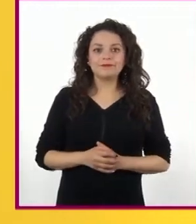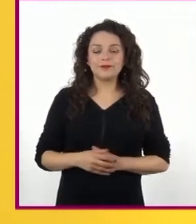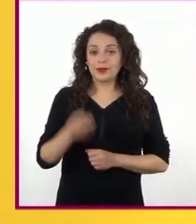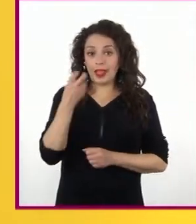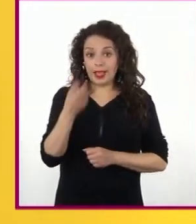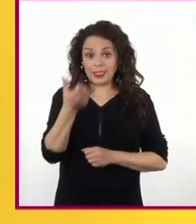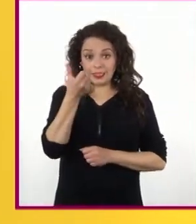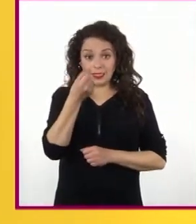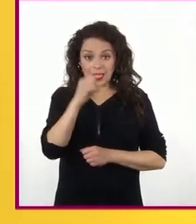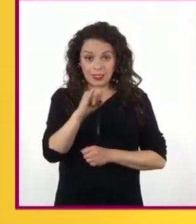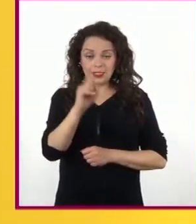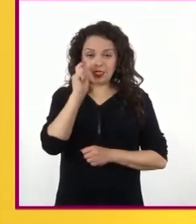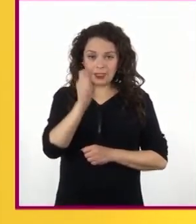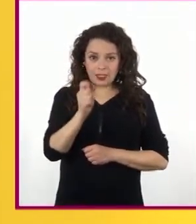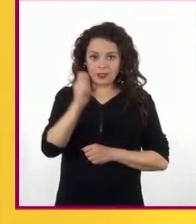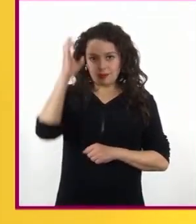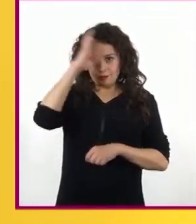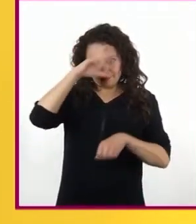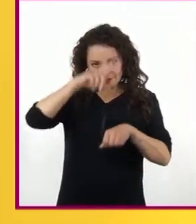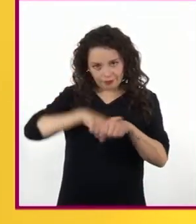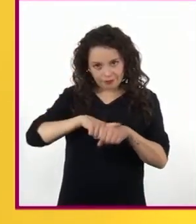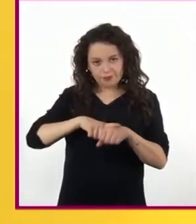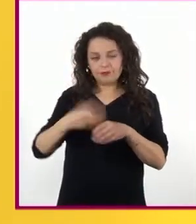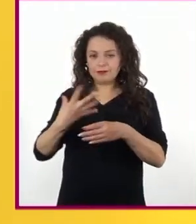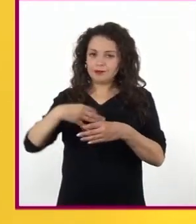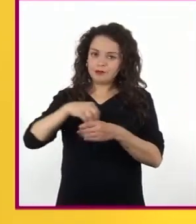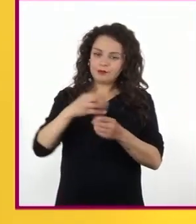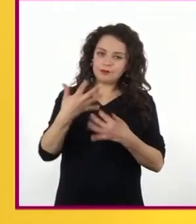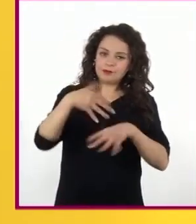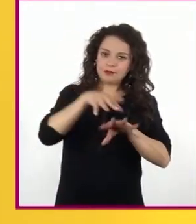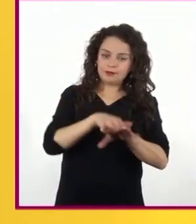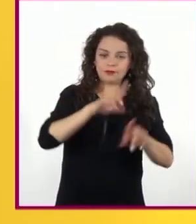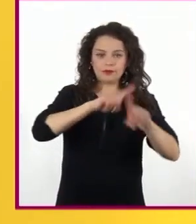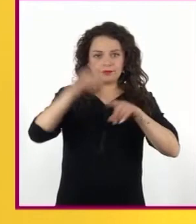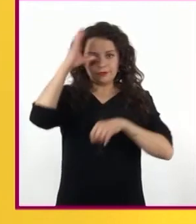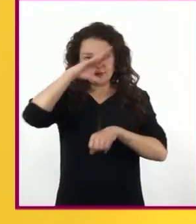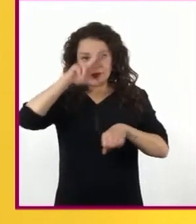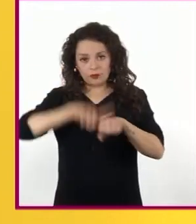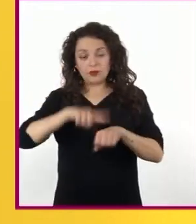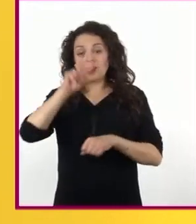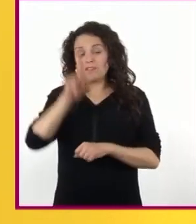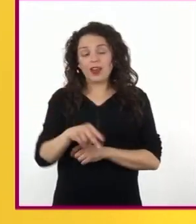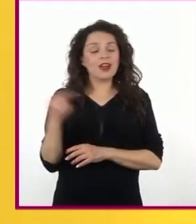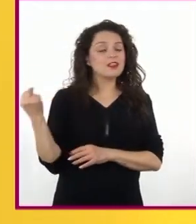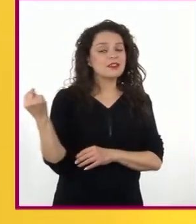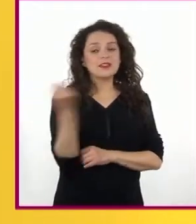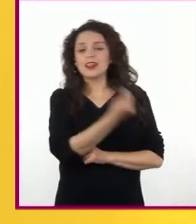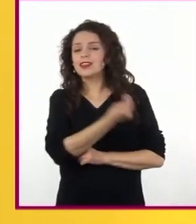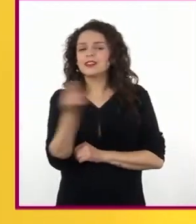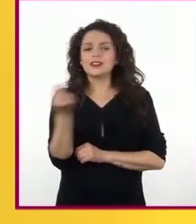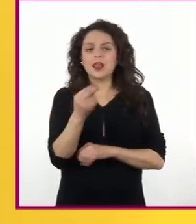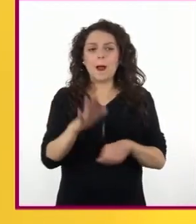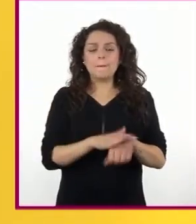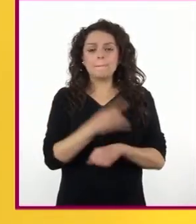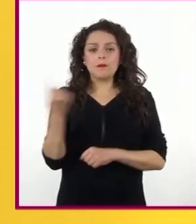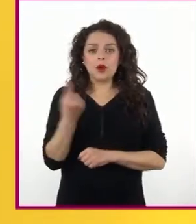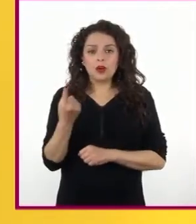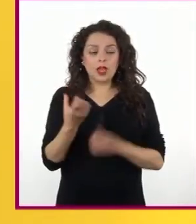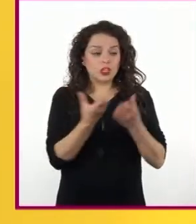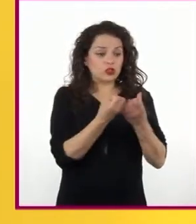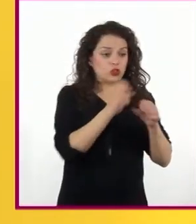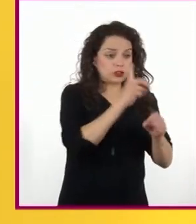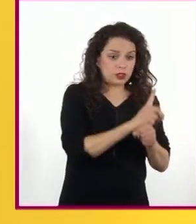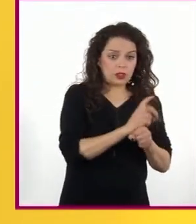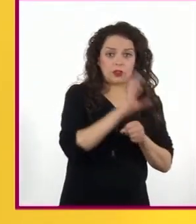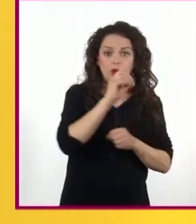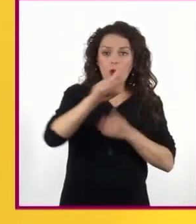cultura incluyente e intercultural es necesaria, precisamente porque en las sociedades y en términos más cercanos, en los espacios